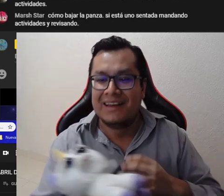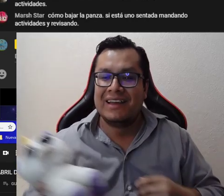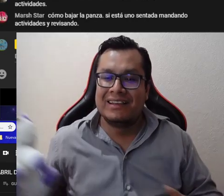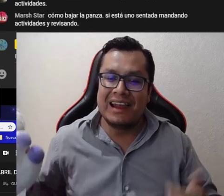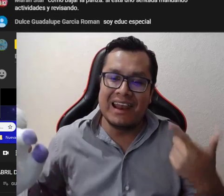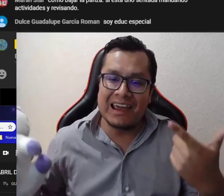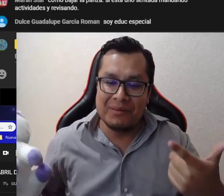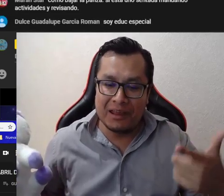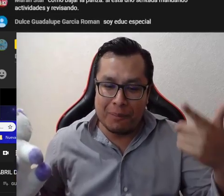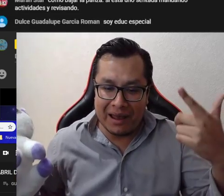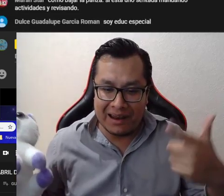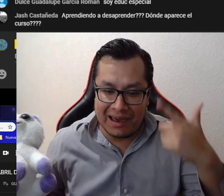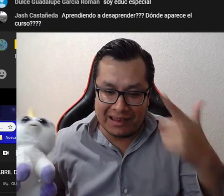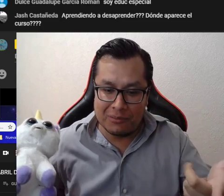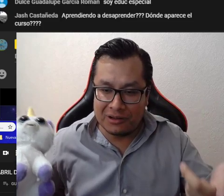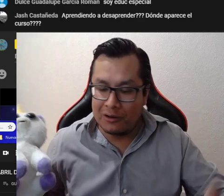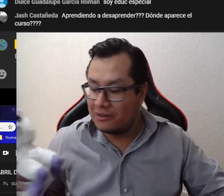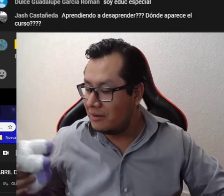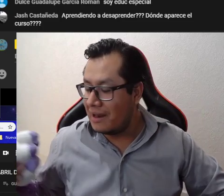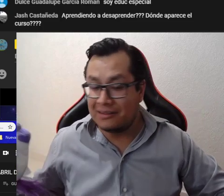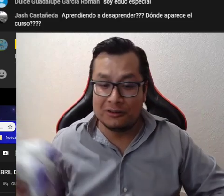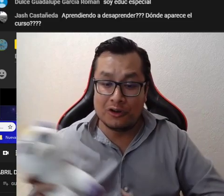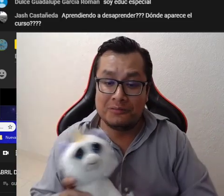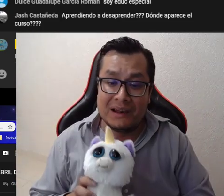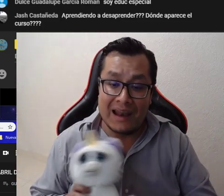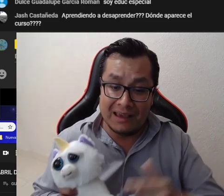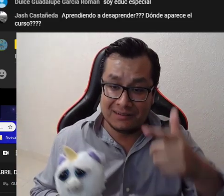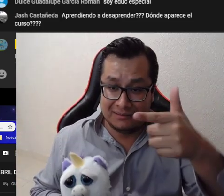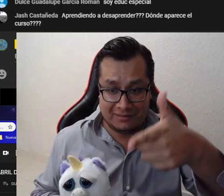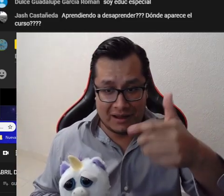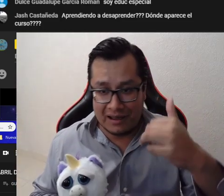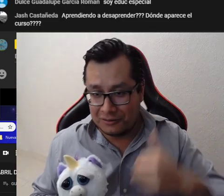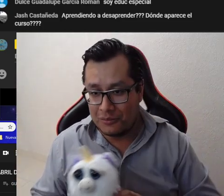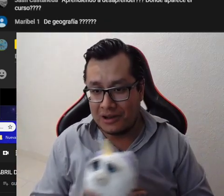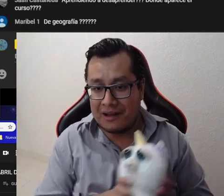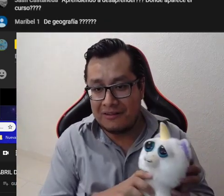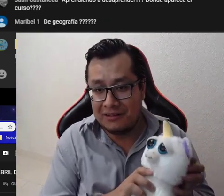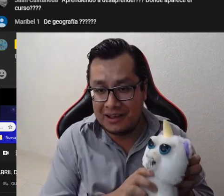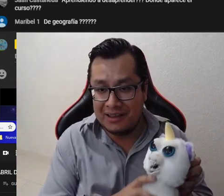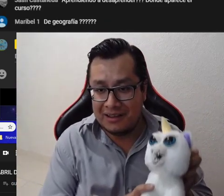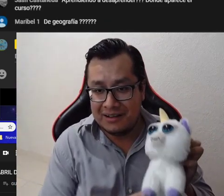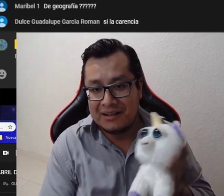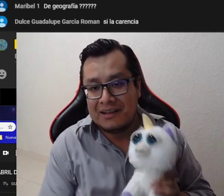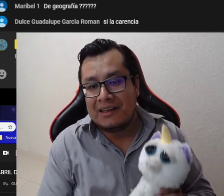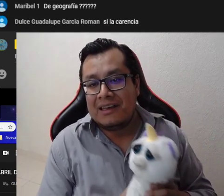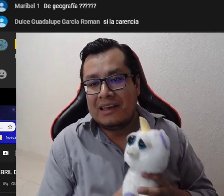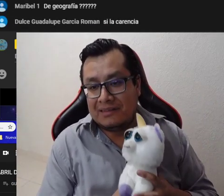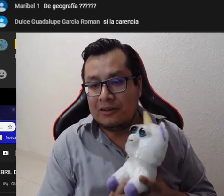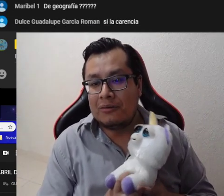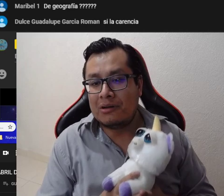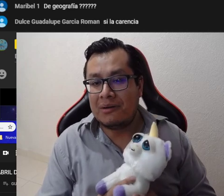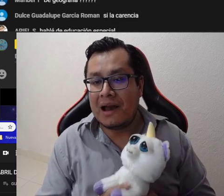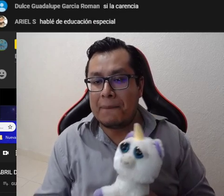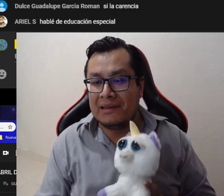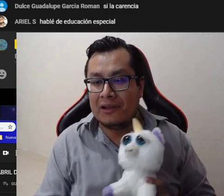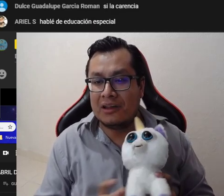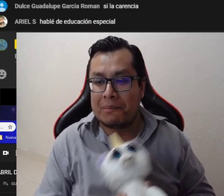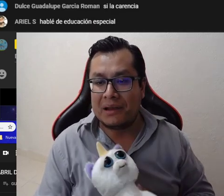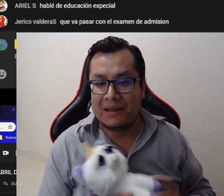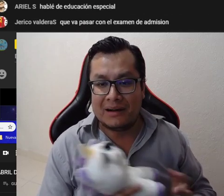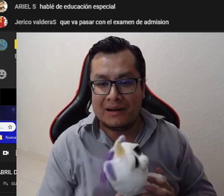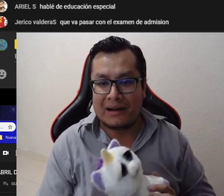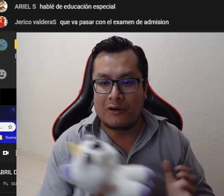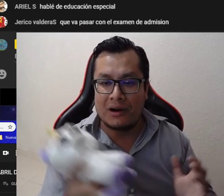vida. Denle like al video para que le ganemos a los dislikes. 2000 likes. Ah, son buena onda, ¿eh? Y sí, nos vamos a ver